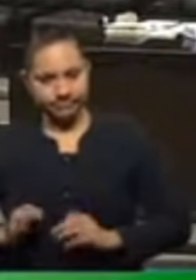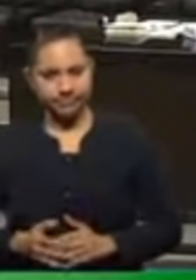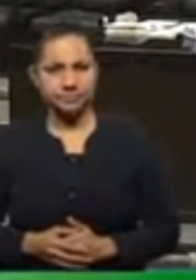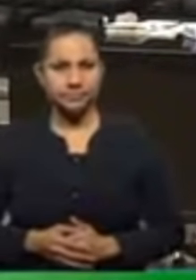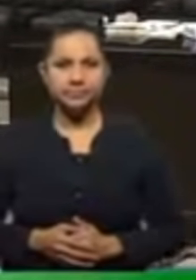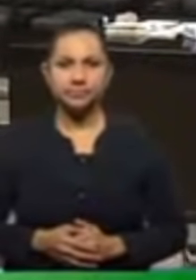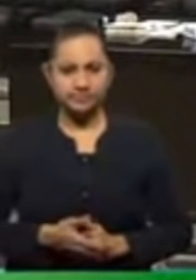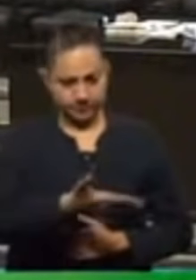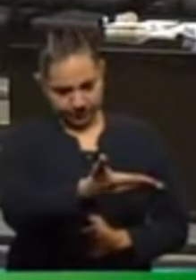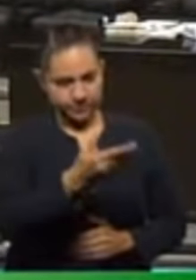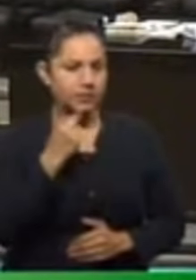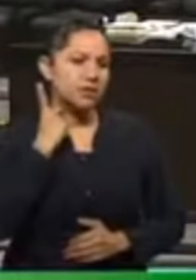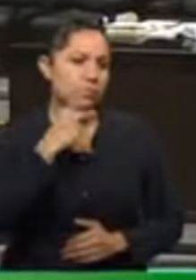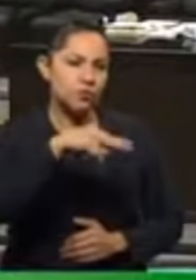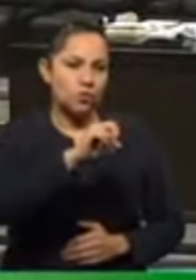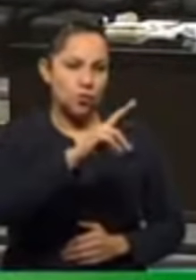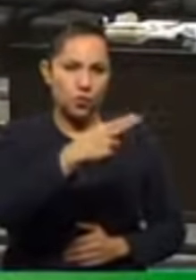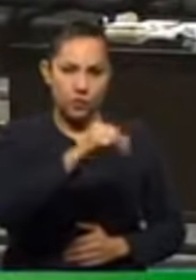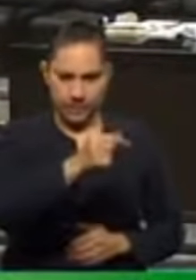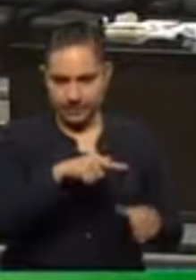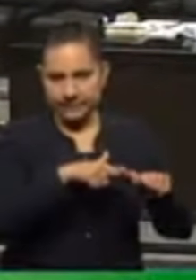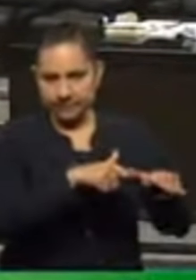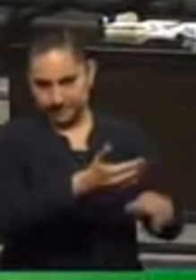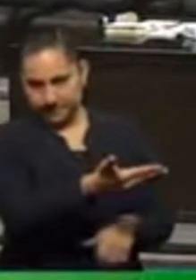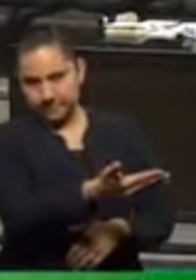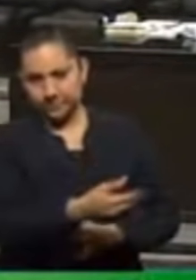Continúe, diputado Fernández Noroña.